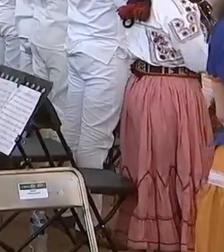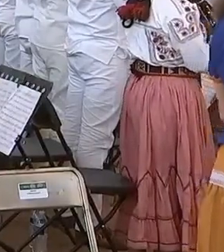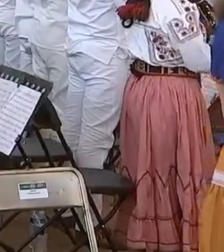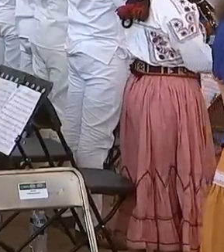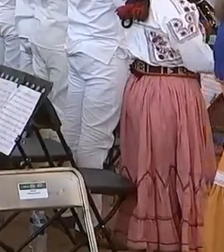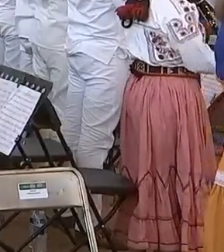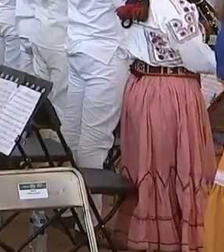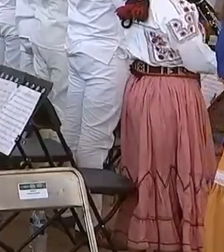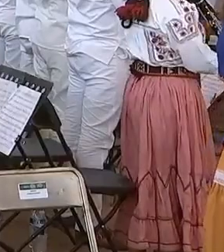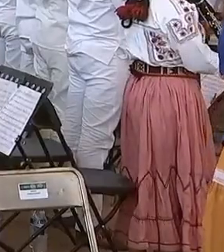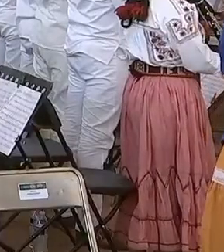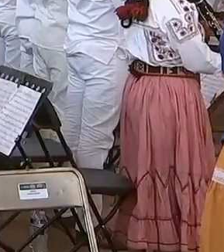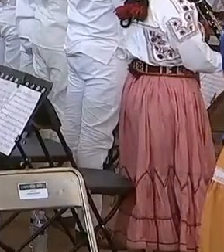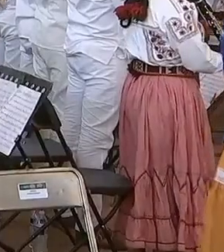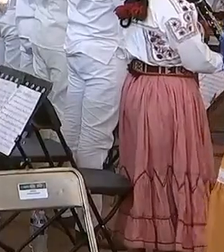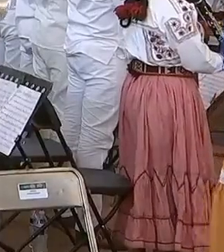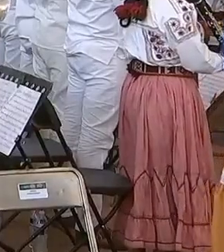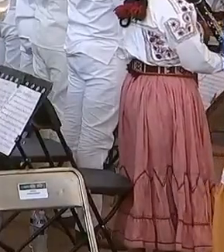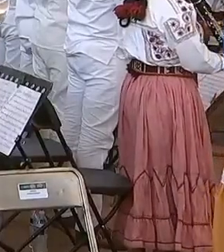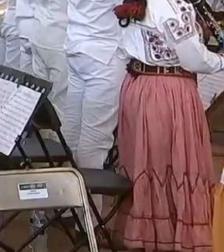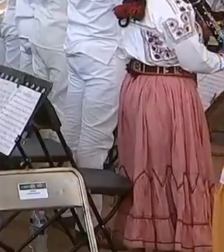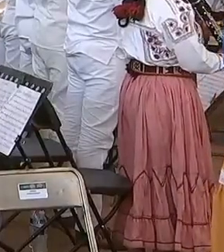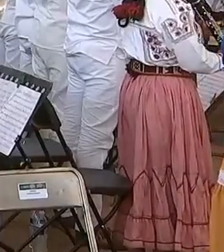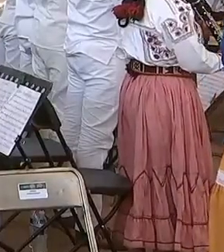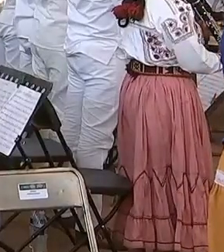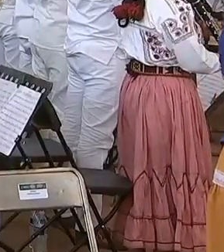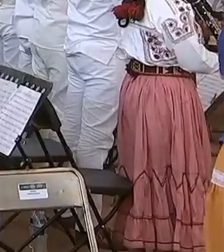Cañoña, Huentelicaine,